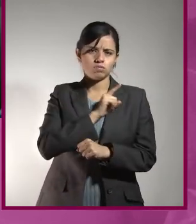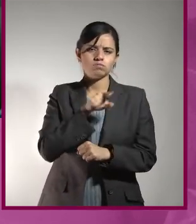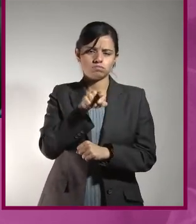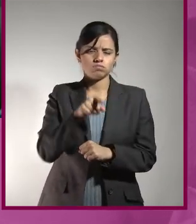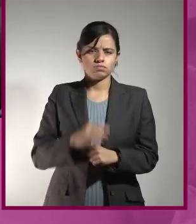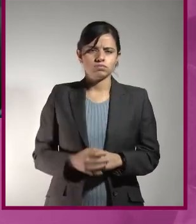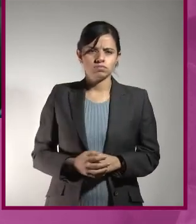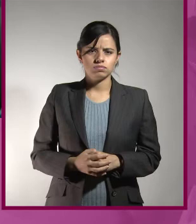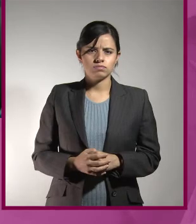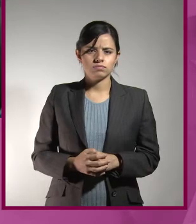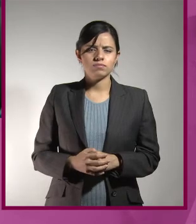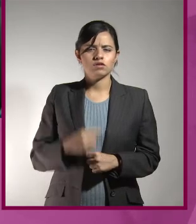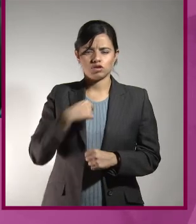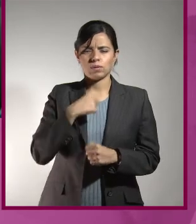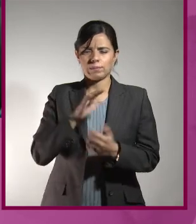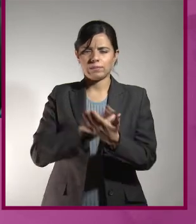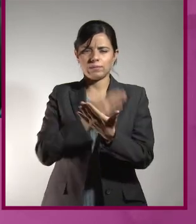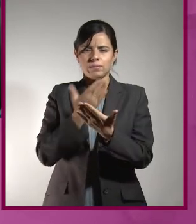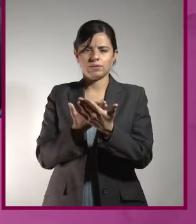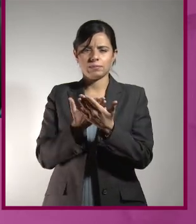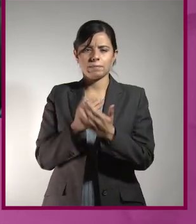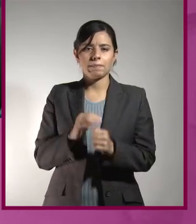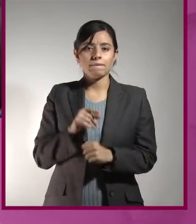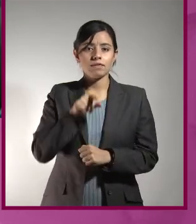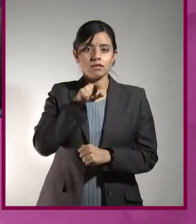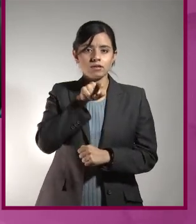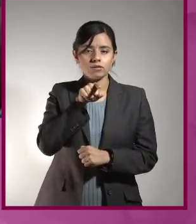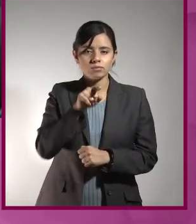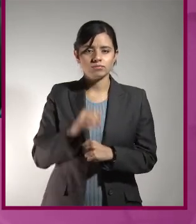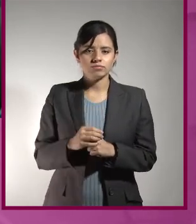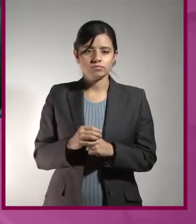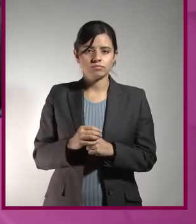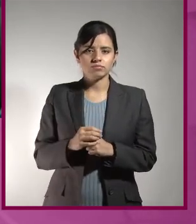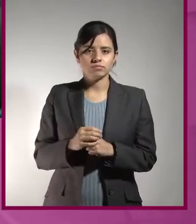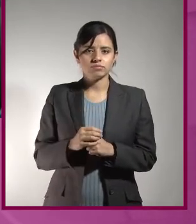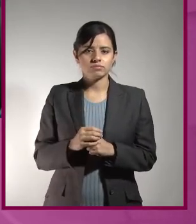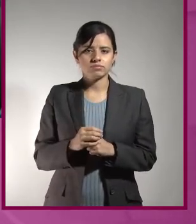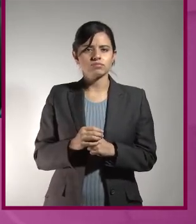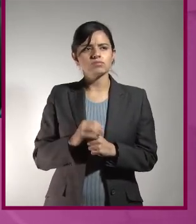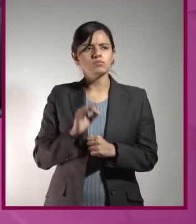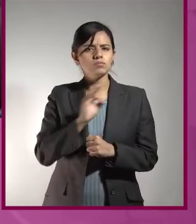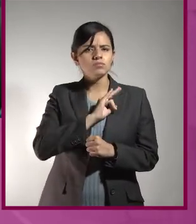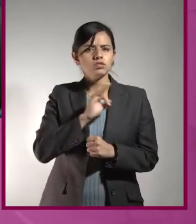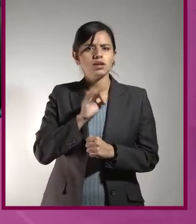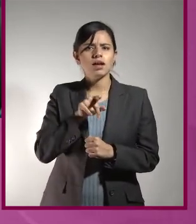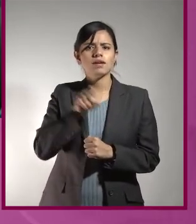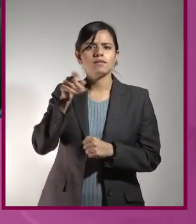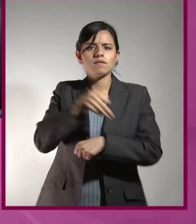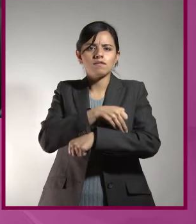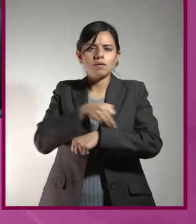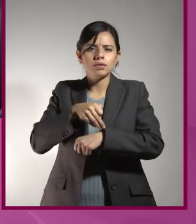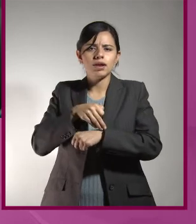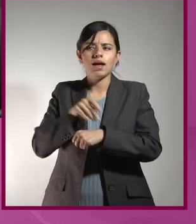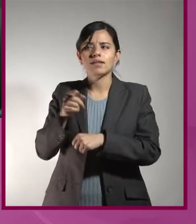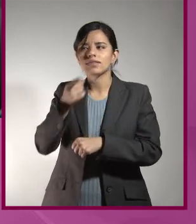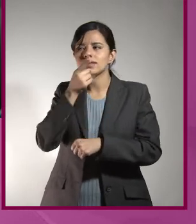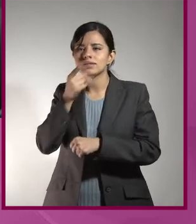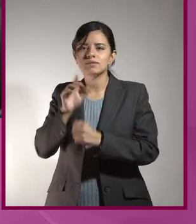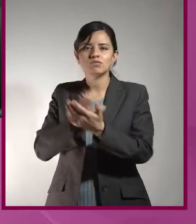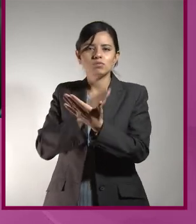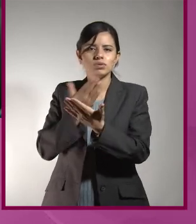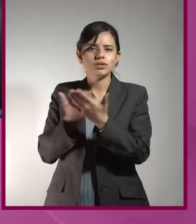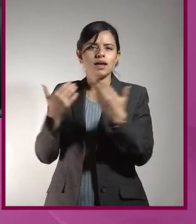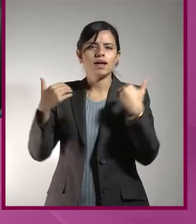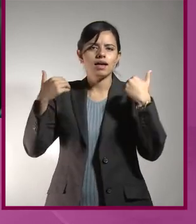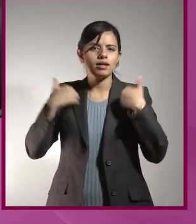o solo. Te propongo que tú propones actividades con tu familia para